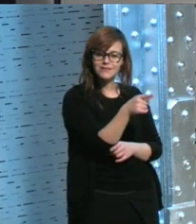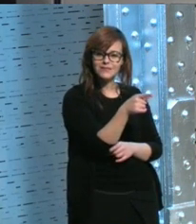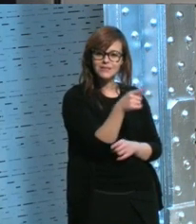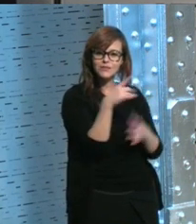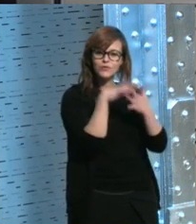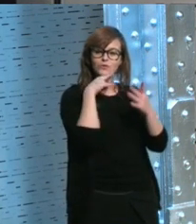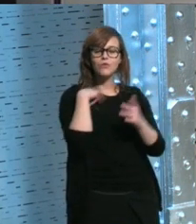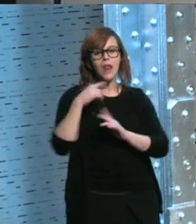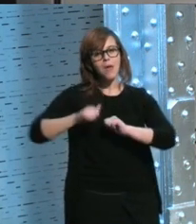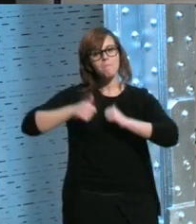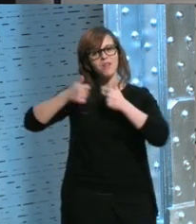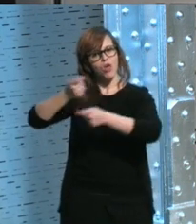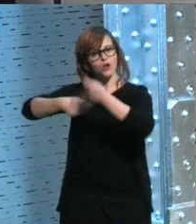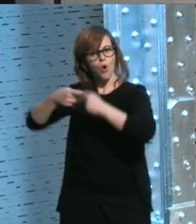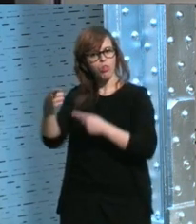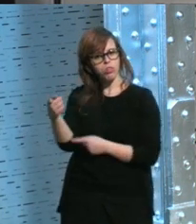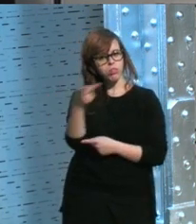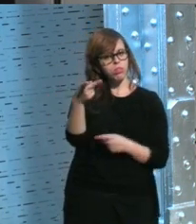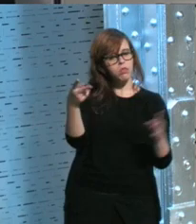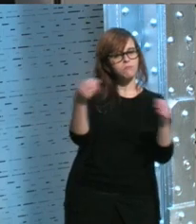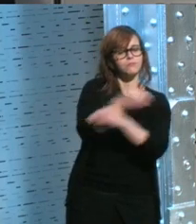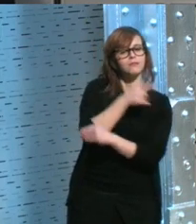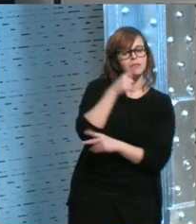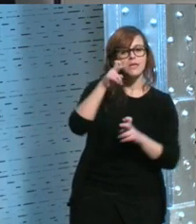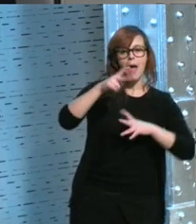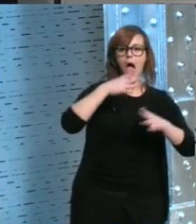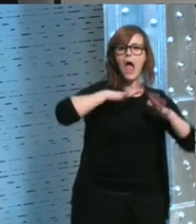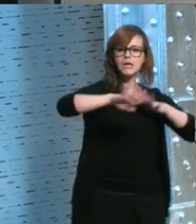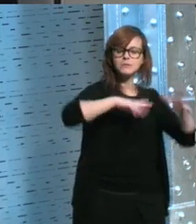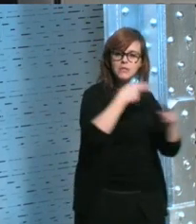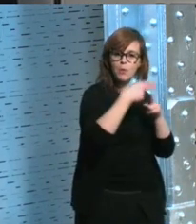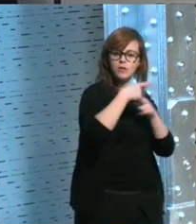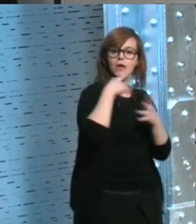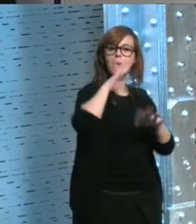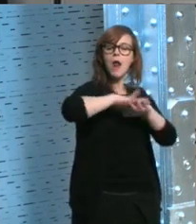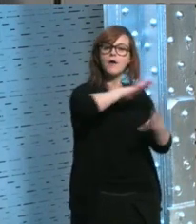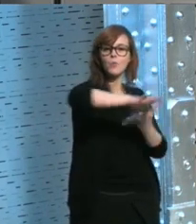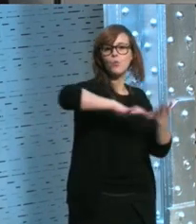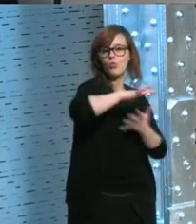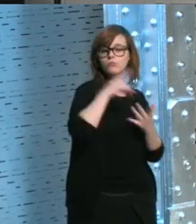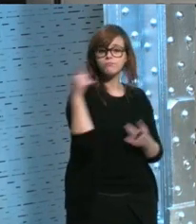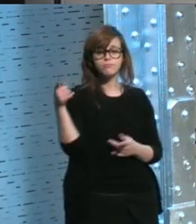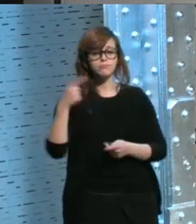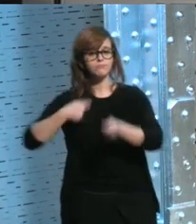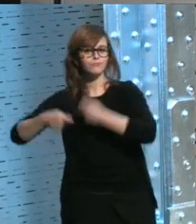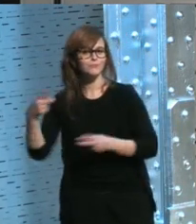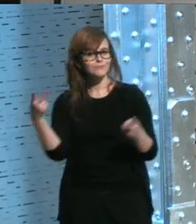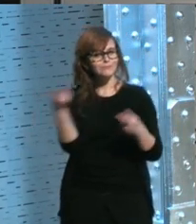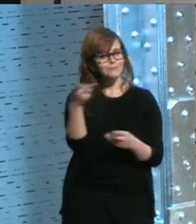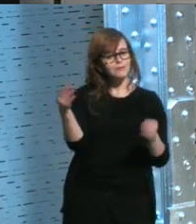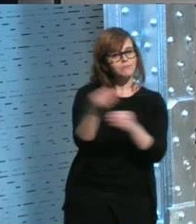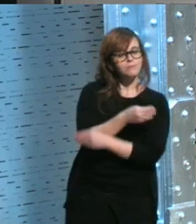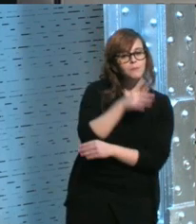que el emprendedor de negocio no tiene que ver con el activista político, el que quiere hacer la revolución. Y de repente me di cuenta